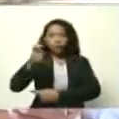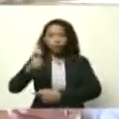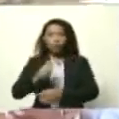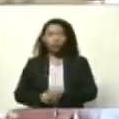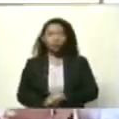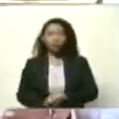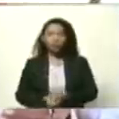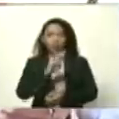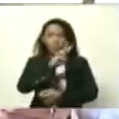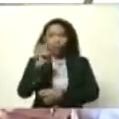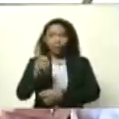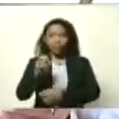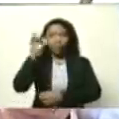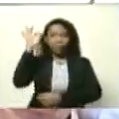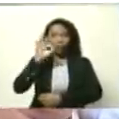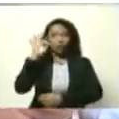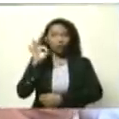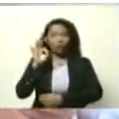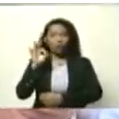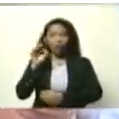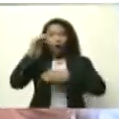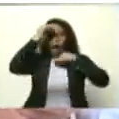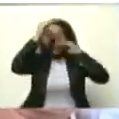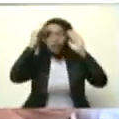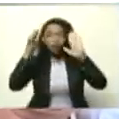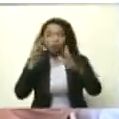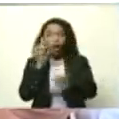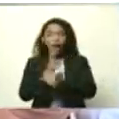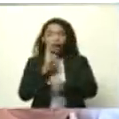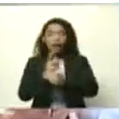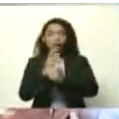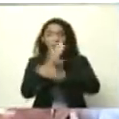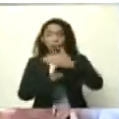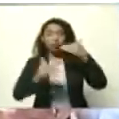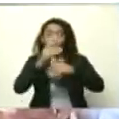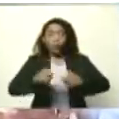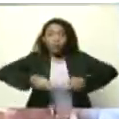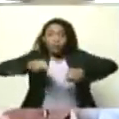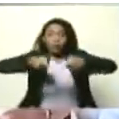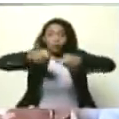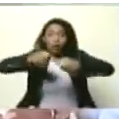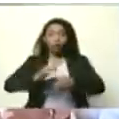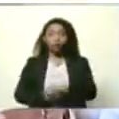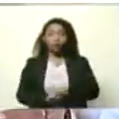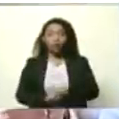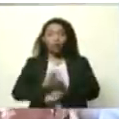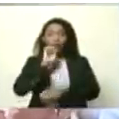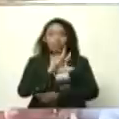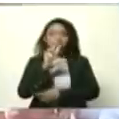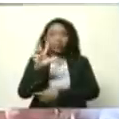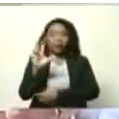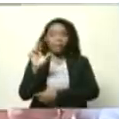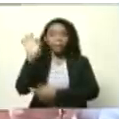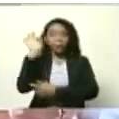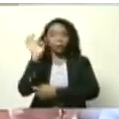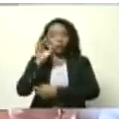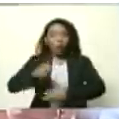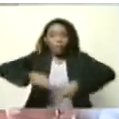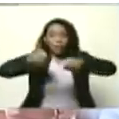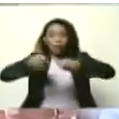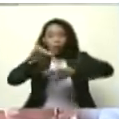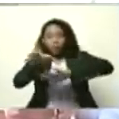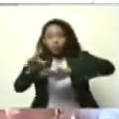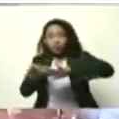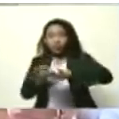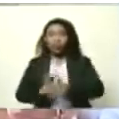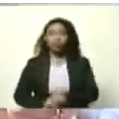Un 20% fueron atendidas en la red de supermercados ANSA. Un 33% en mercados